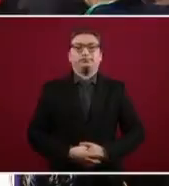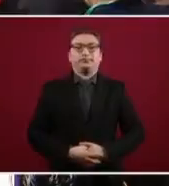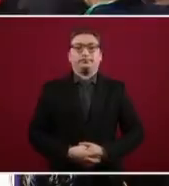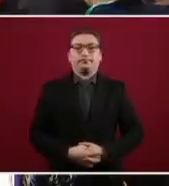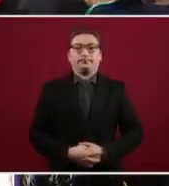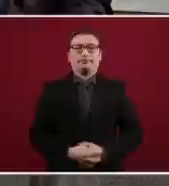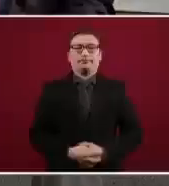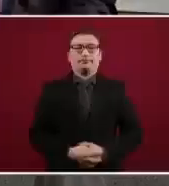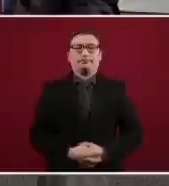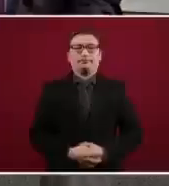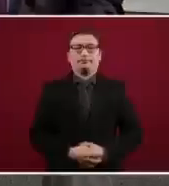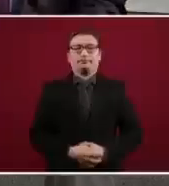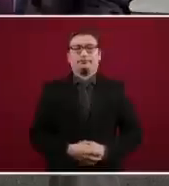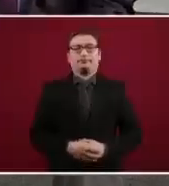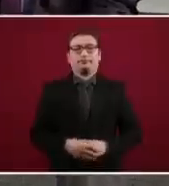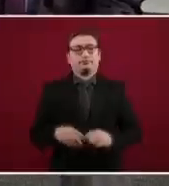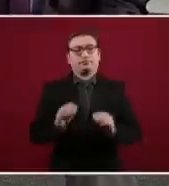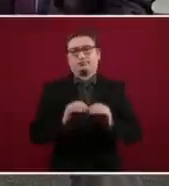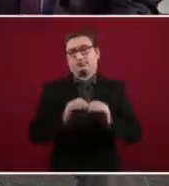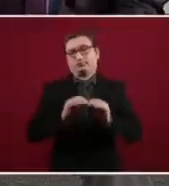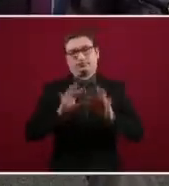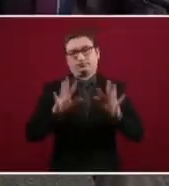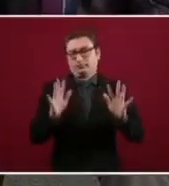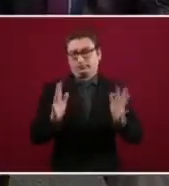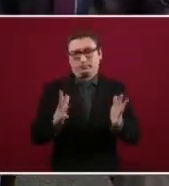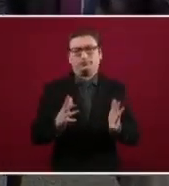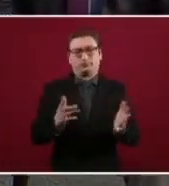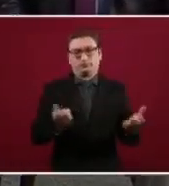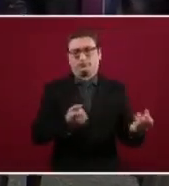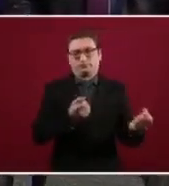que los hay desde luego como en todo